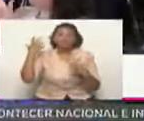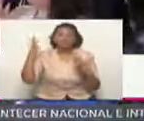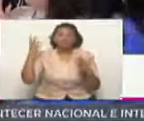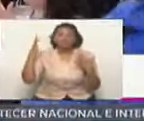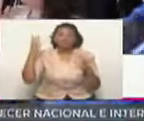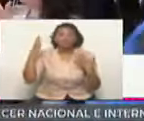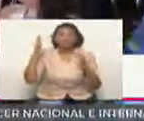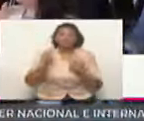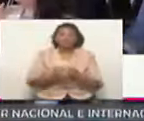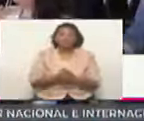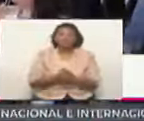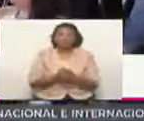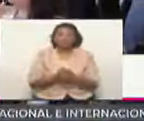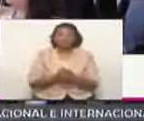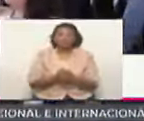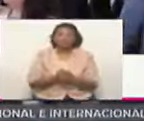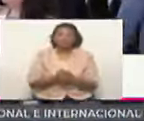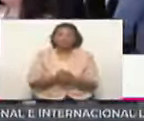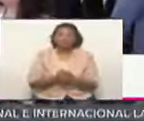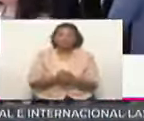Pero